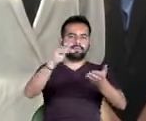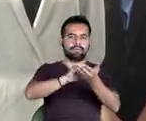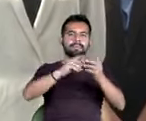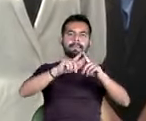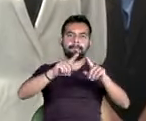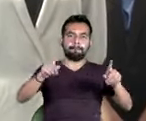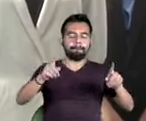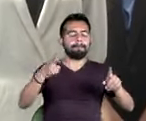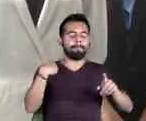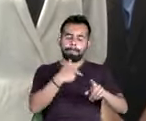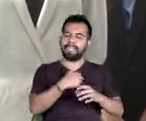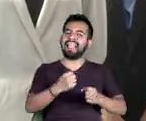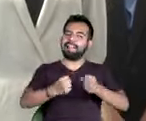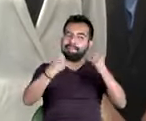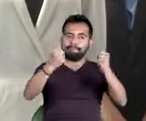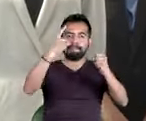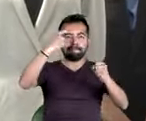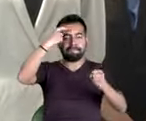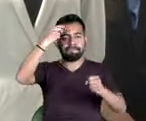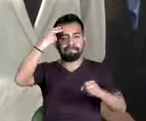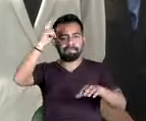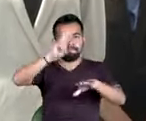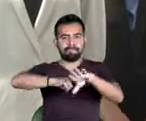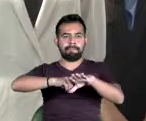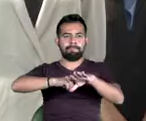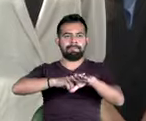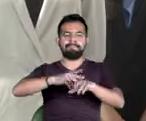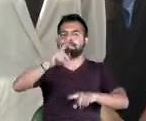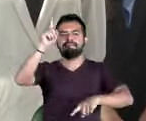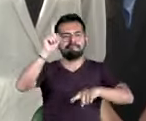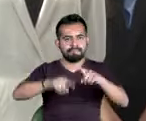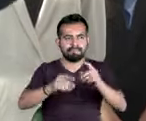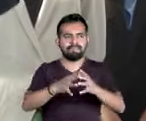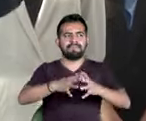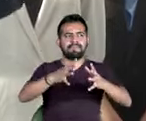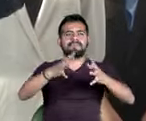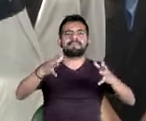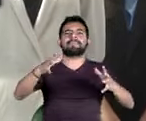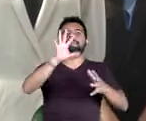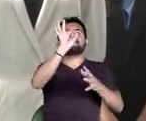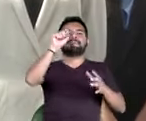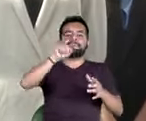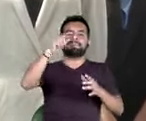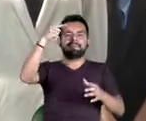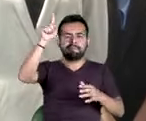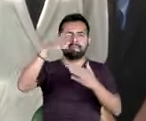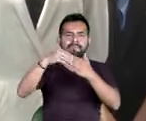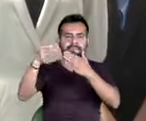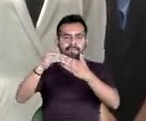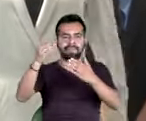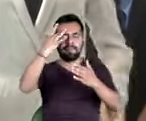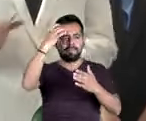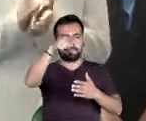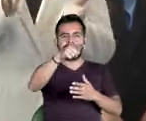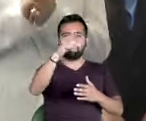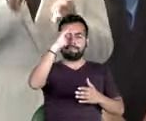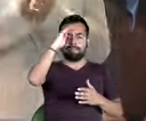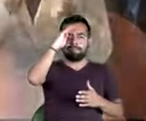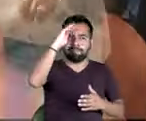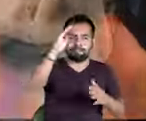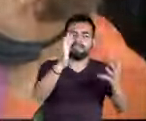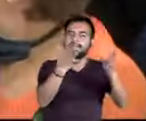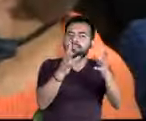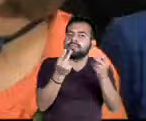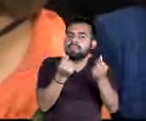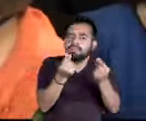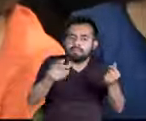seremos enérgicos en decirle al gobierno nacional que no puede seguir acumulando reservas de $9 mil millones cuando la policía casi tiene una mano adelante para